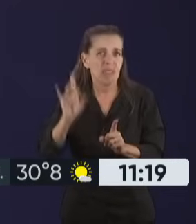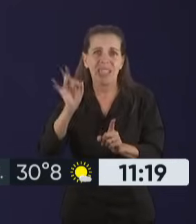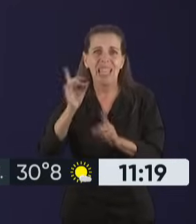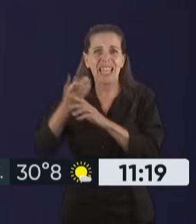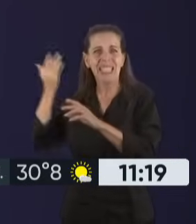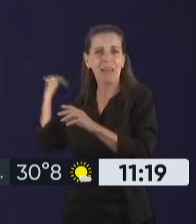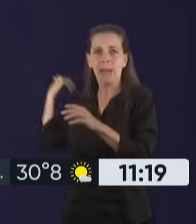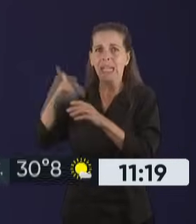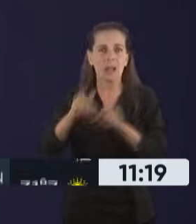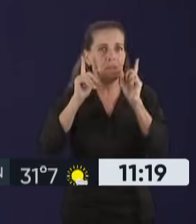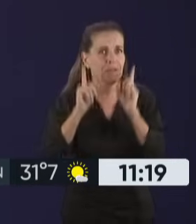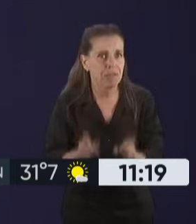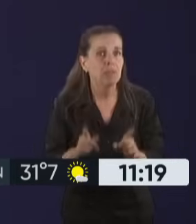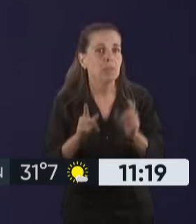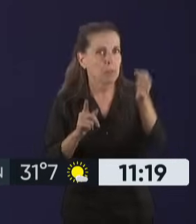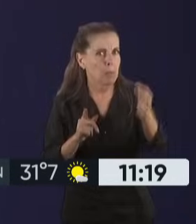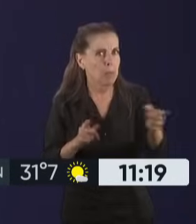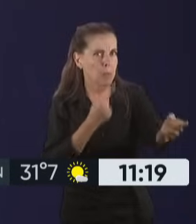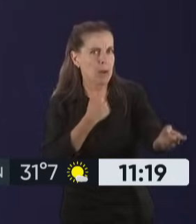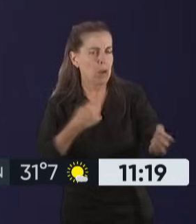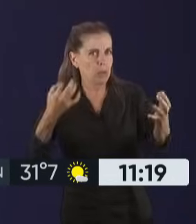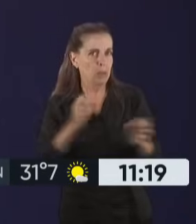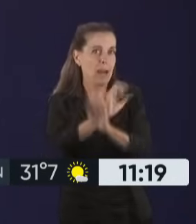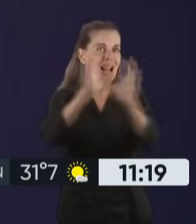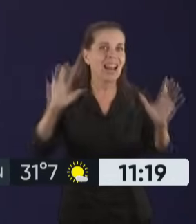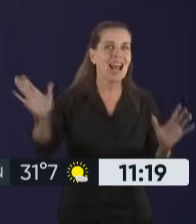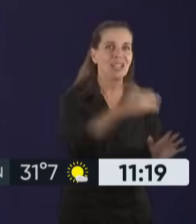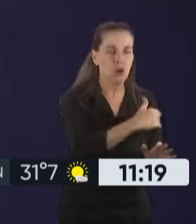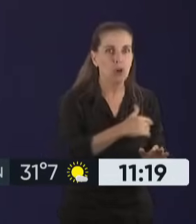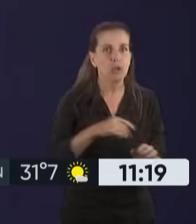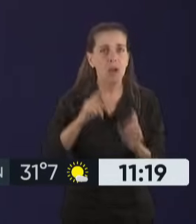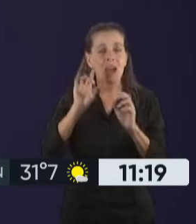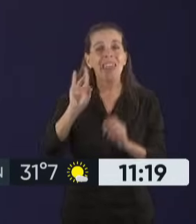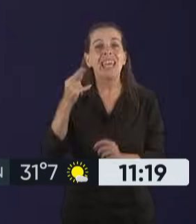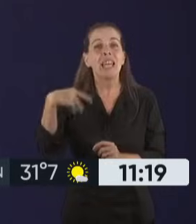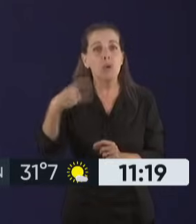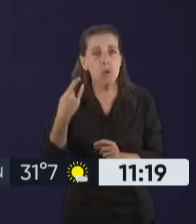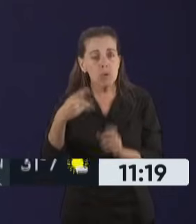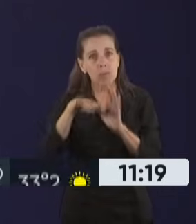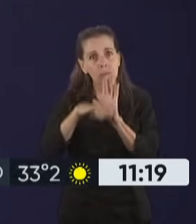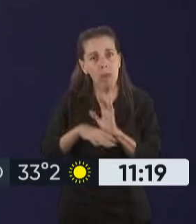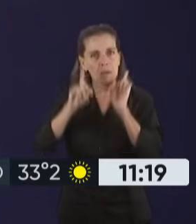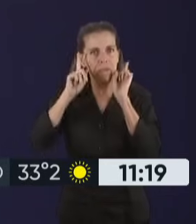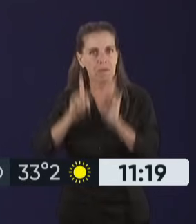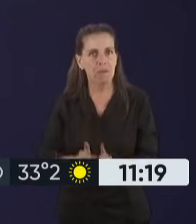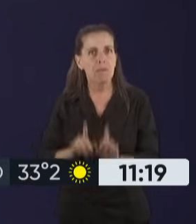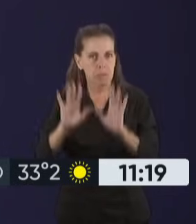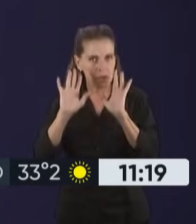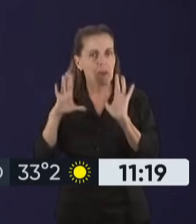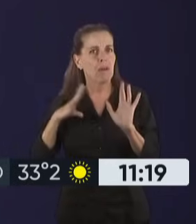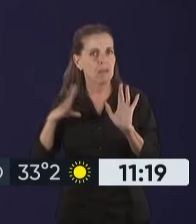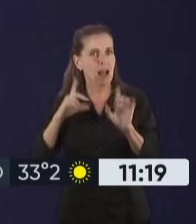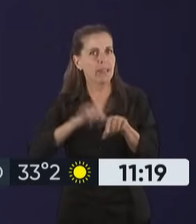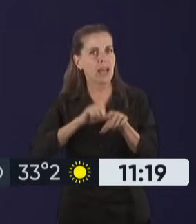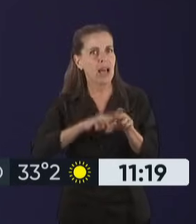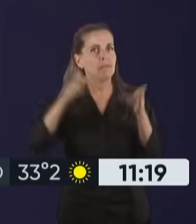Me sirve tu pregunta para aclararle a la gente que si hoy se rechaza el DNU sigue vigente, porque todavía queda una instancia